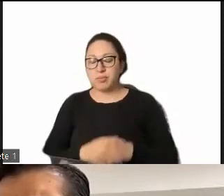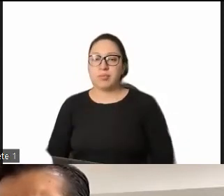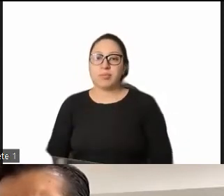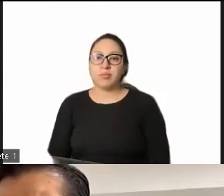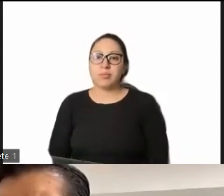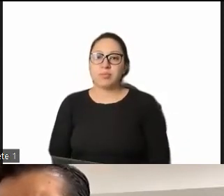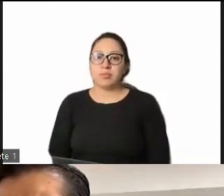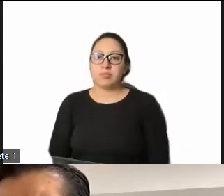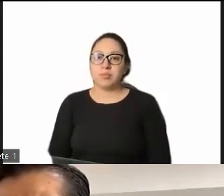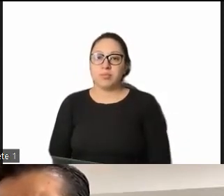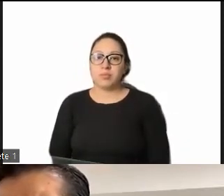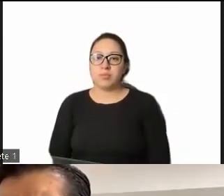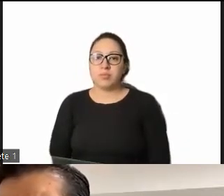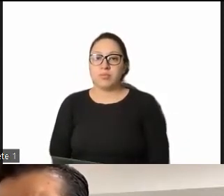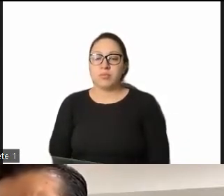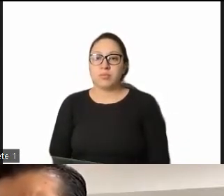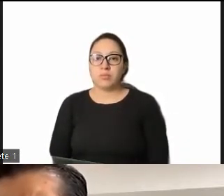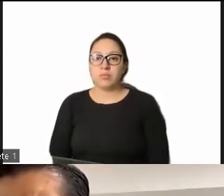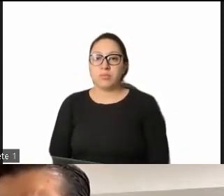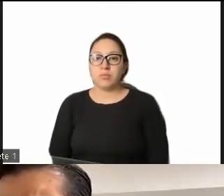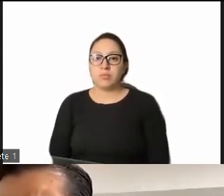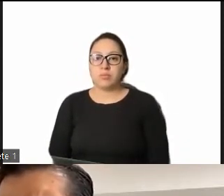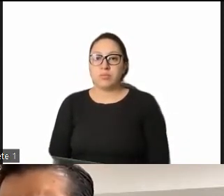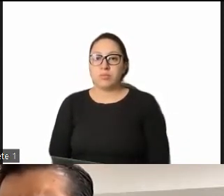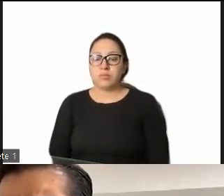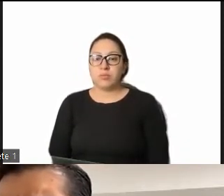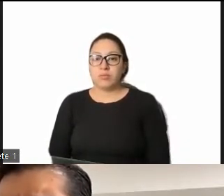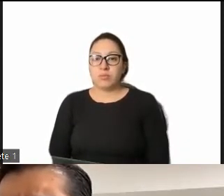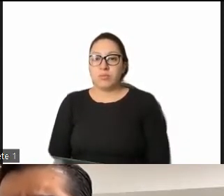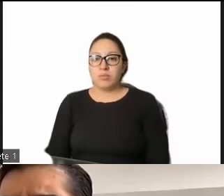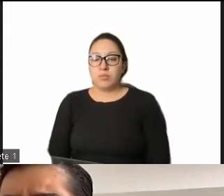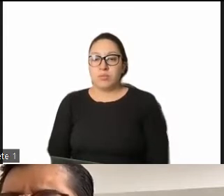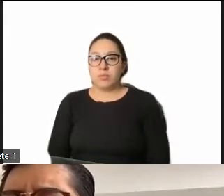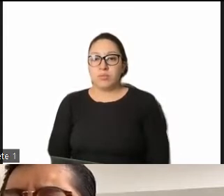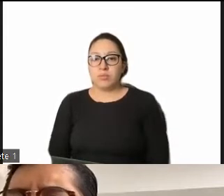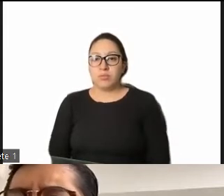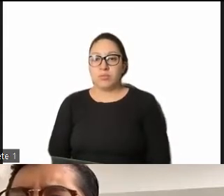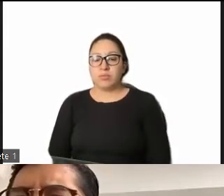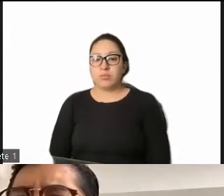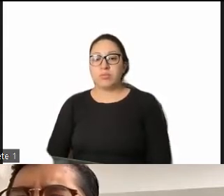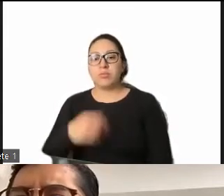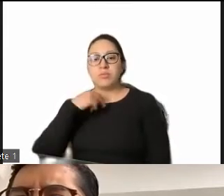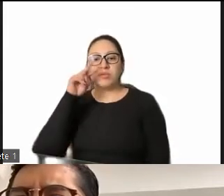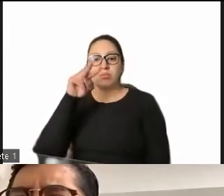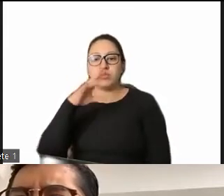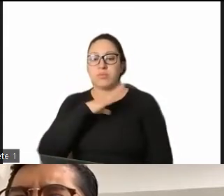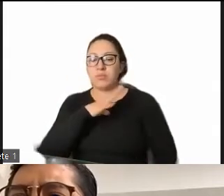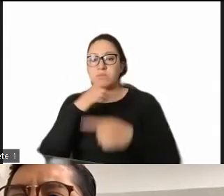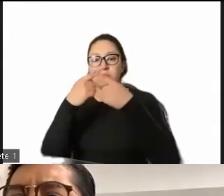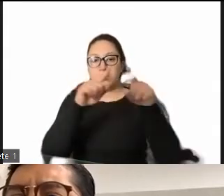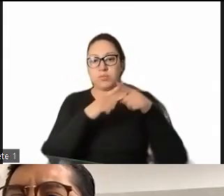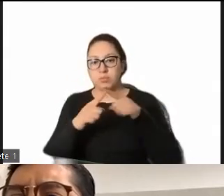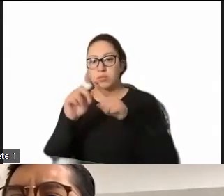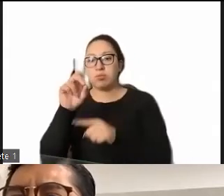Miren, compañeras y compañeros, analizando el sentido de los dictámenes de esta